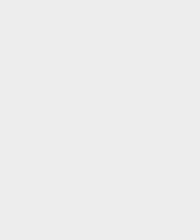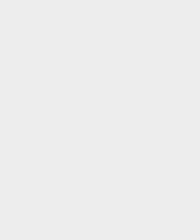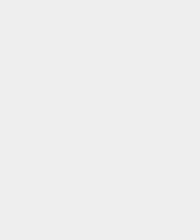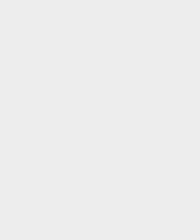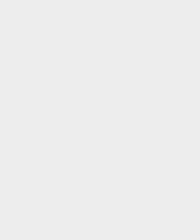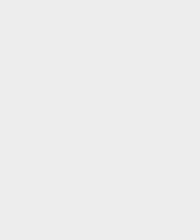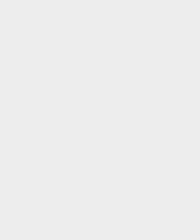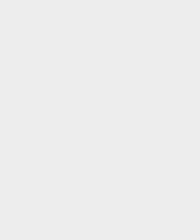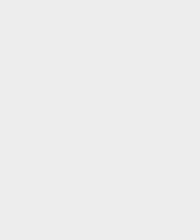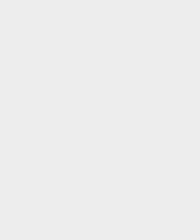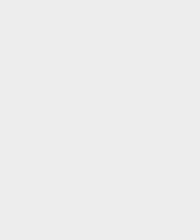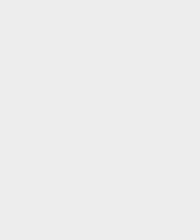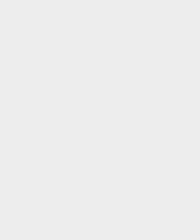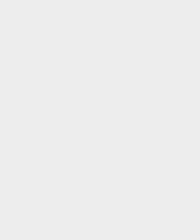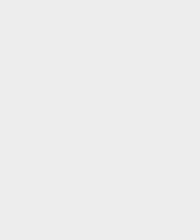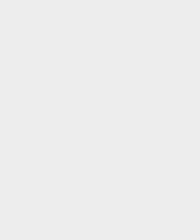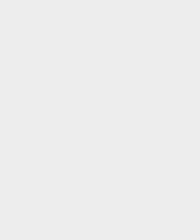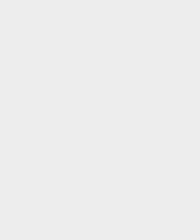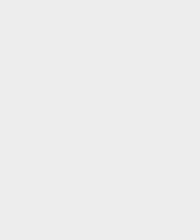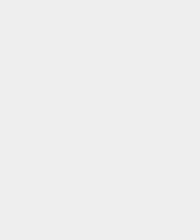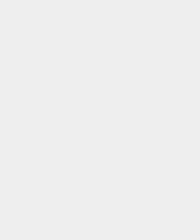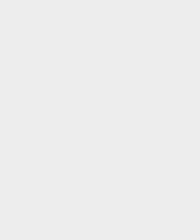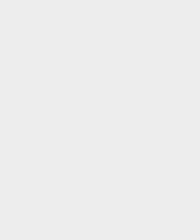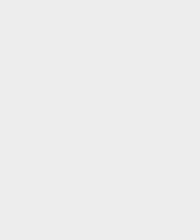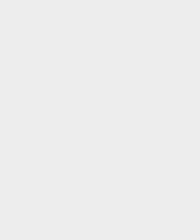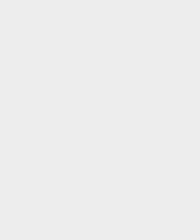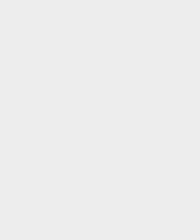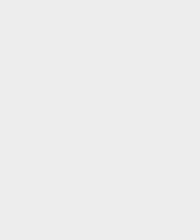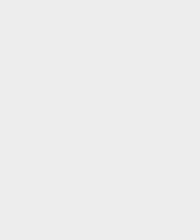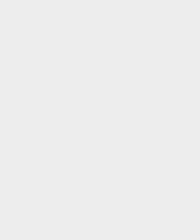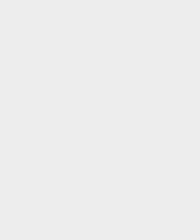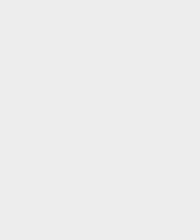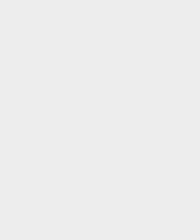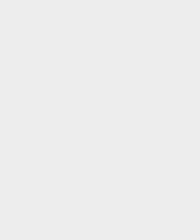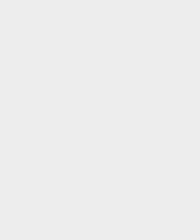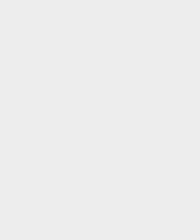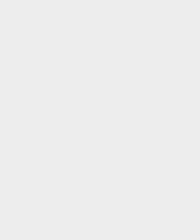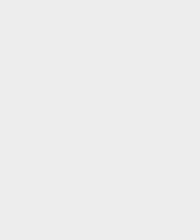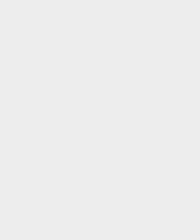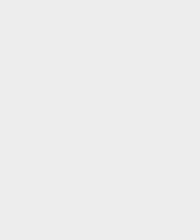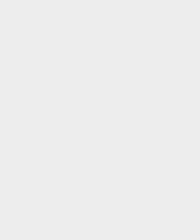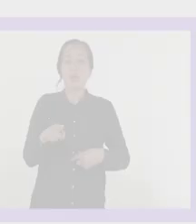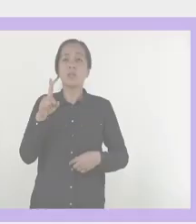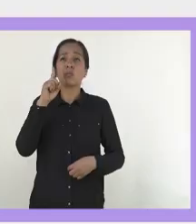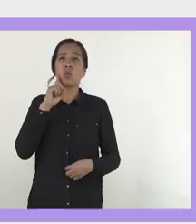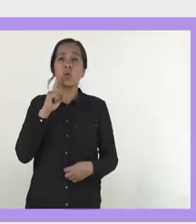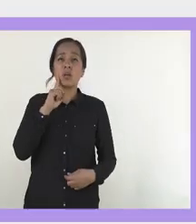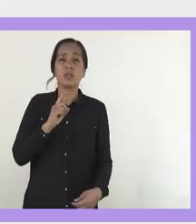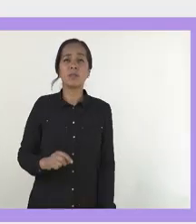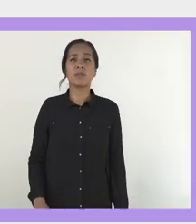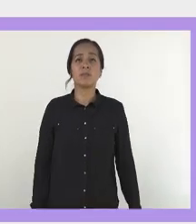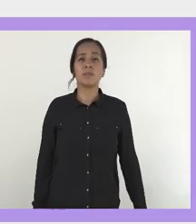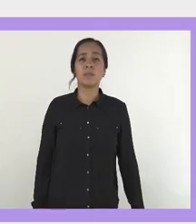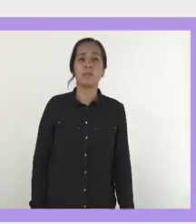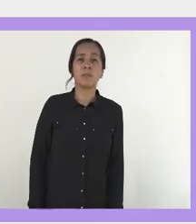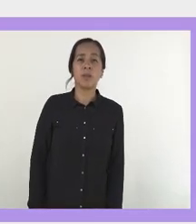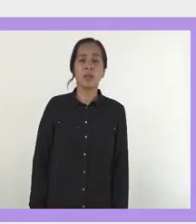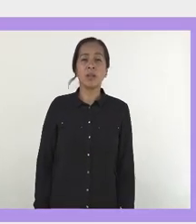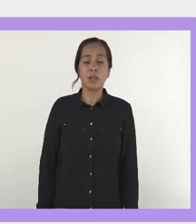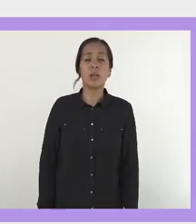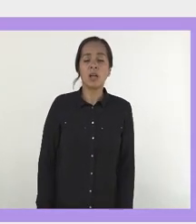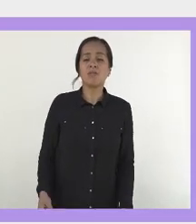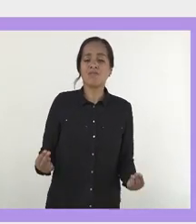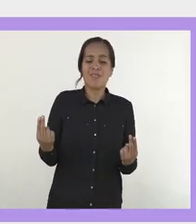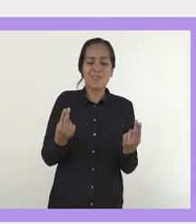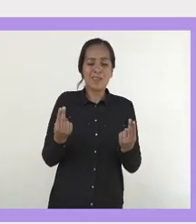que hacemos eso qué creen señoras y señores perdemos la discusión No hay forma necesitamos comparar peras